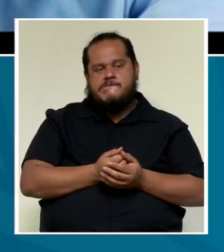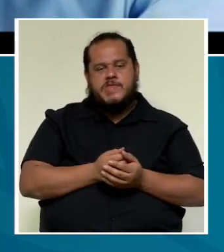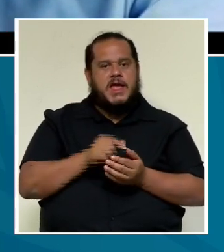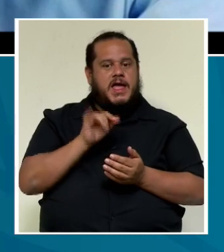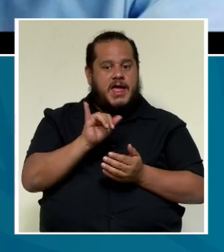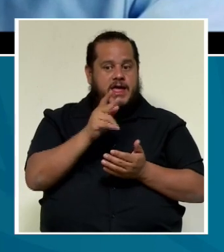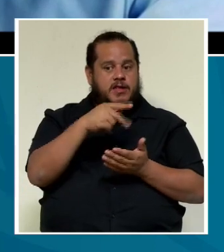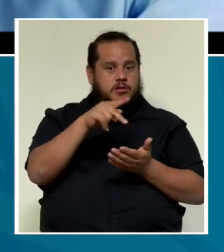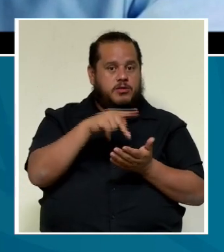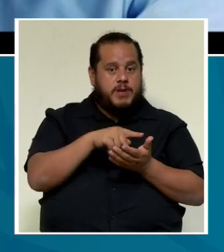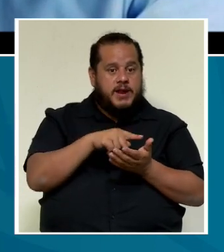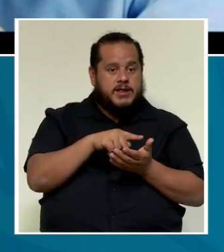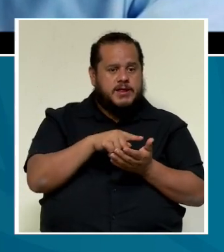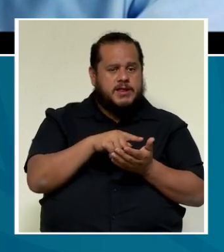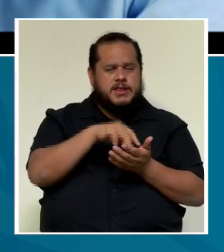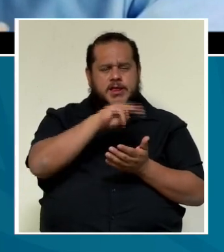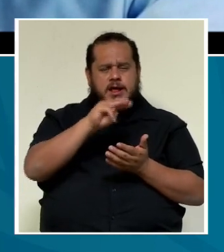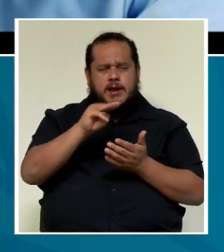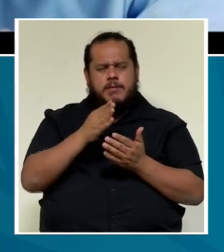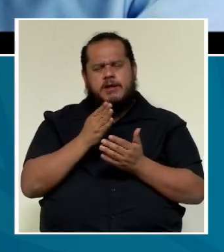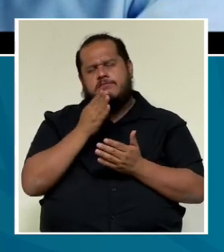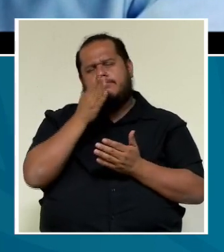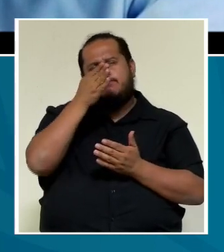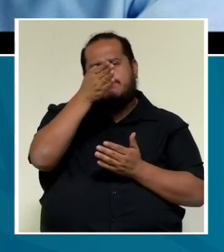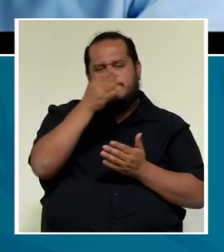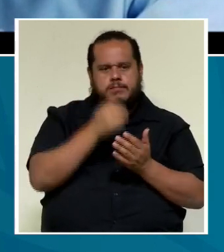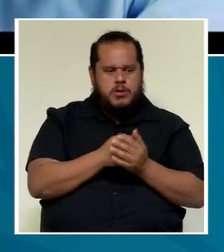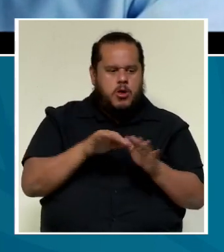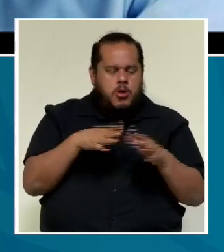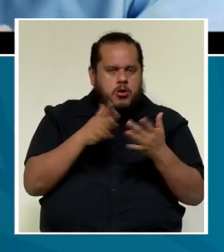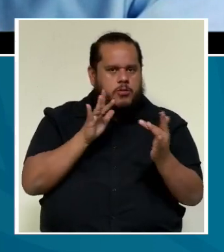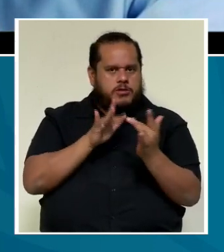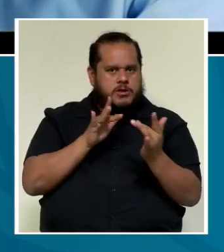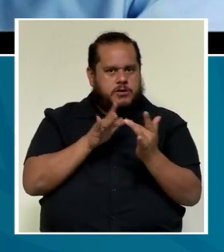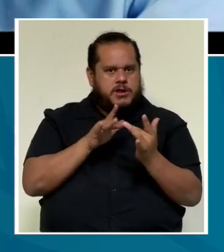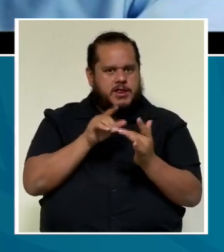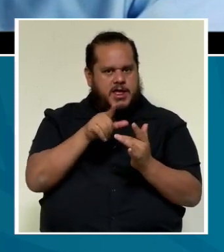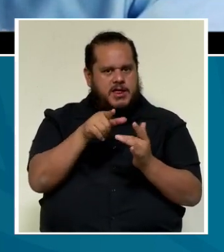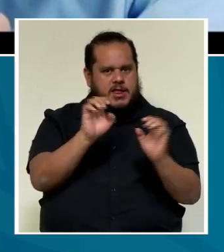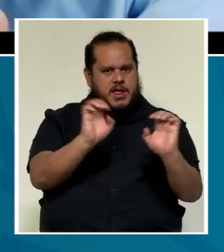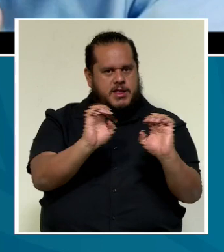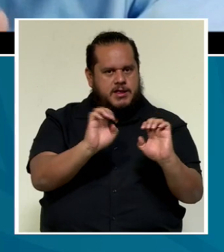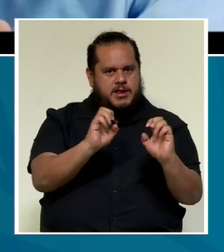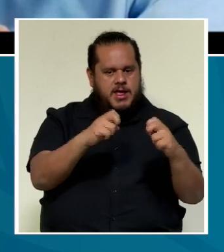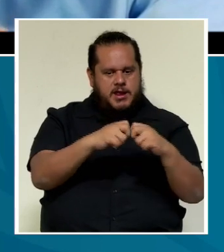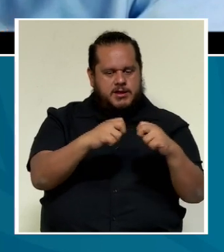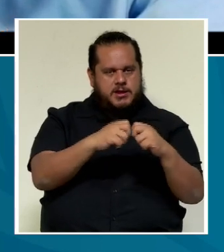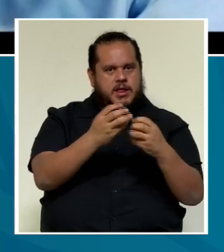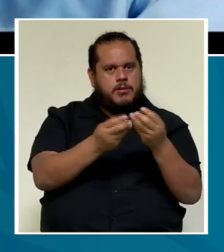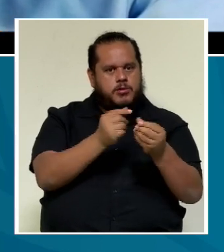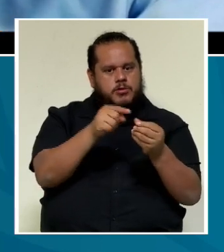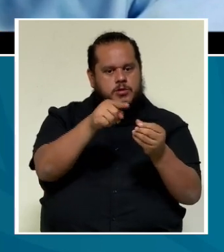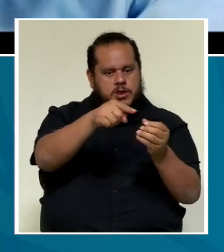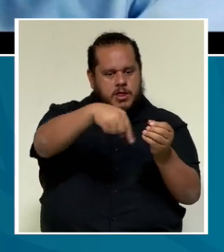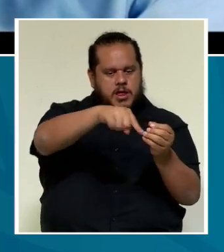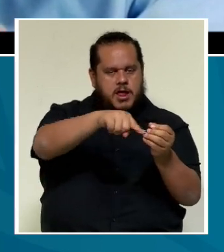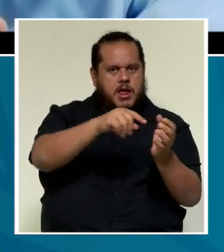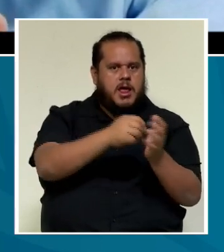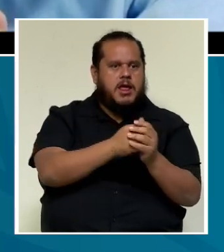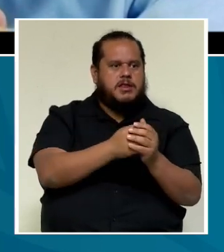parques están mar adentro, ¿cómo se conecta esa energía, electricidad producida desde